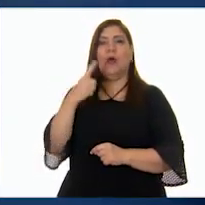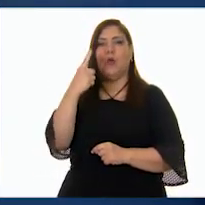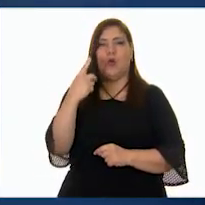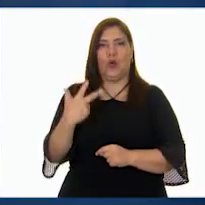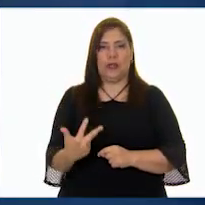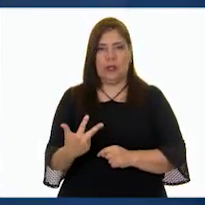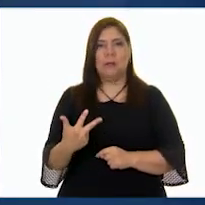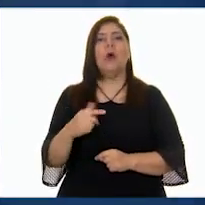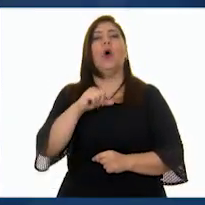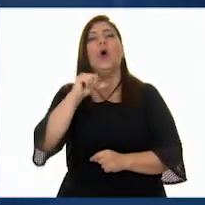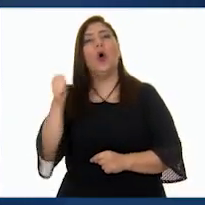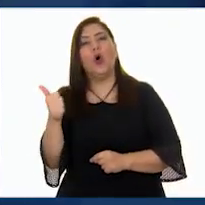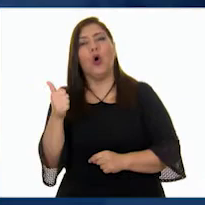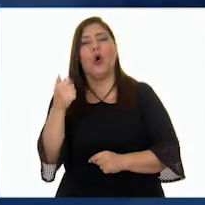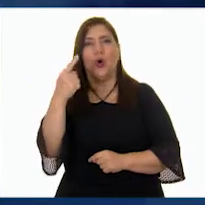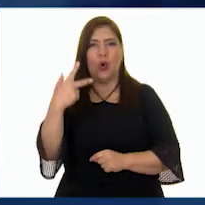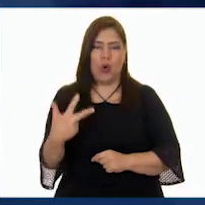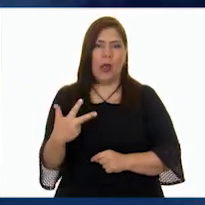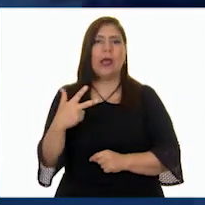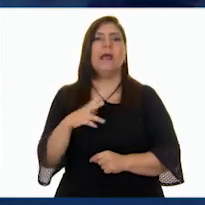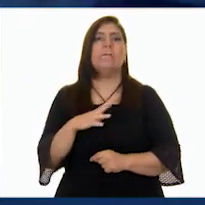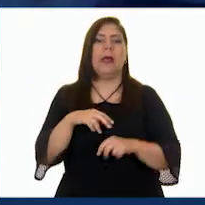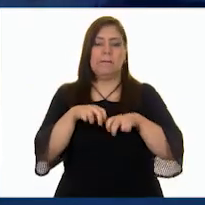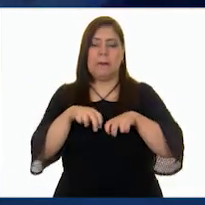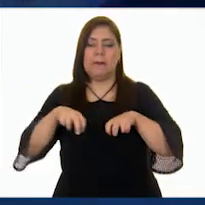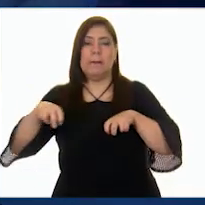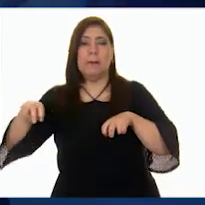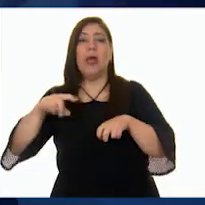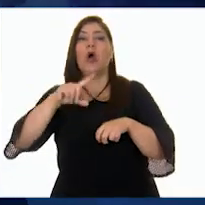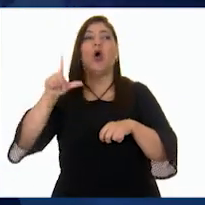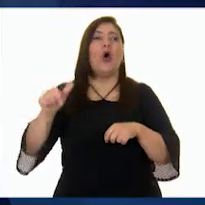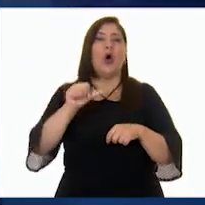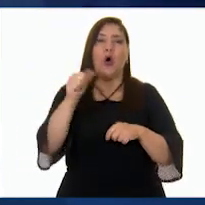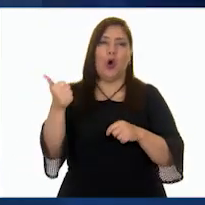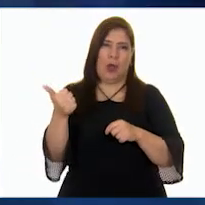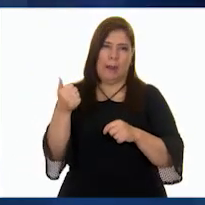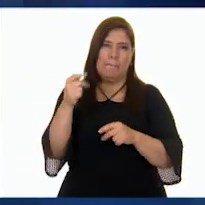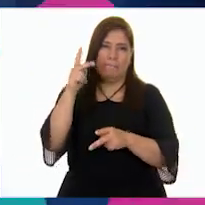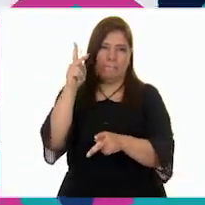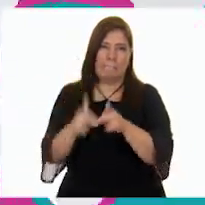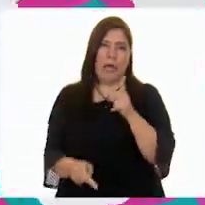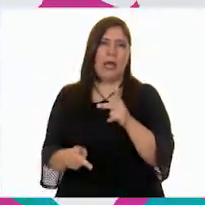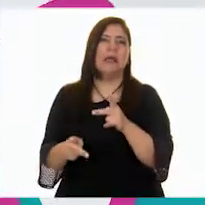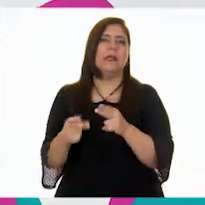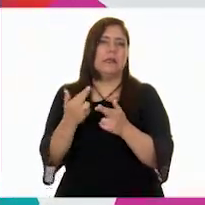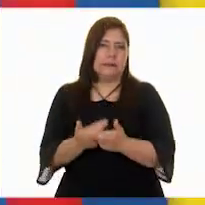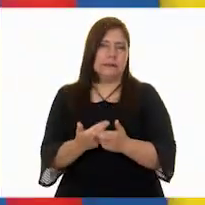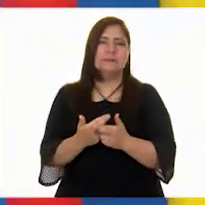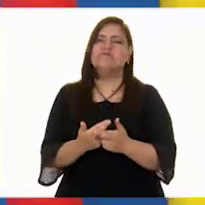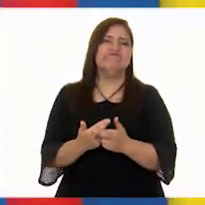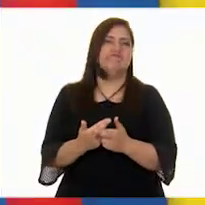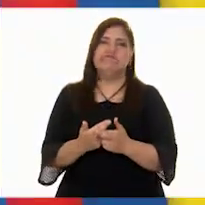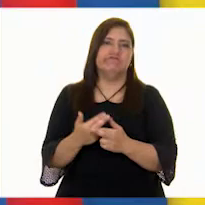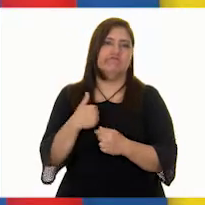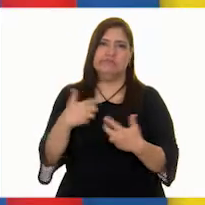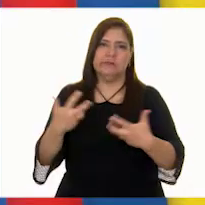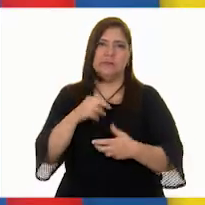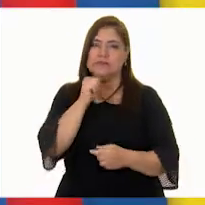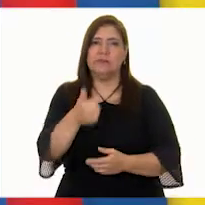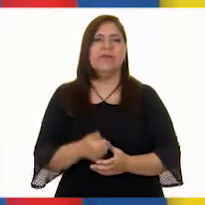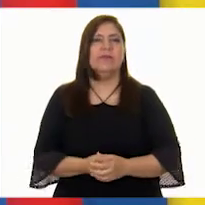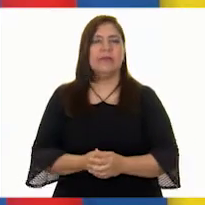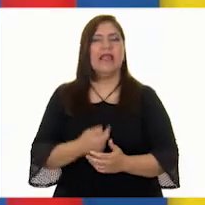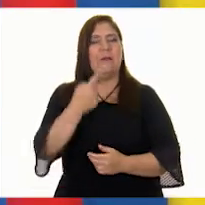octavo lo caminaba de lado. Y el resto de la pista ya no lo cubría. A ver, ¿les parece